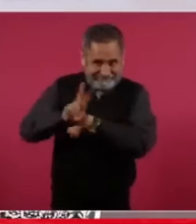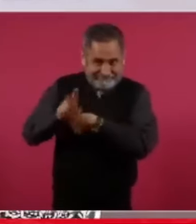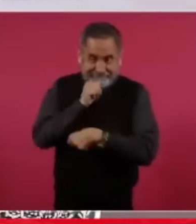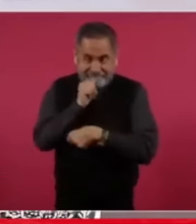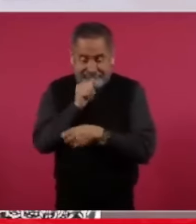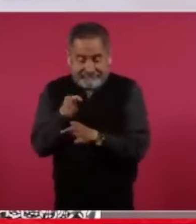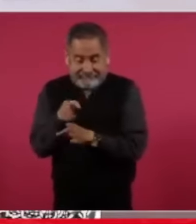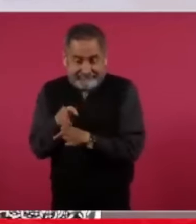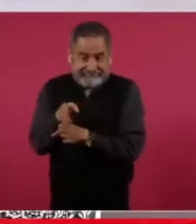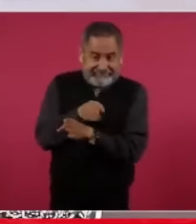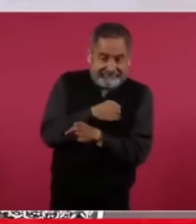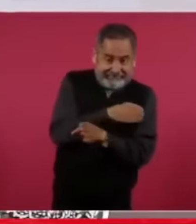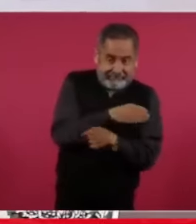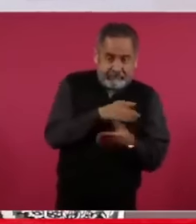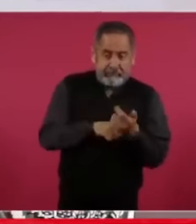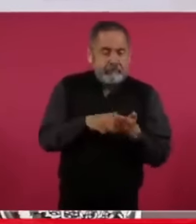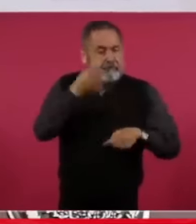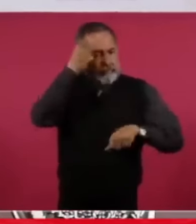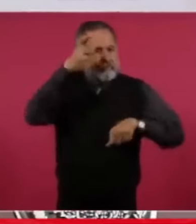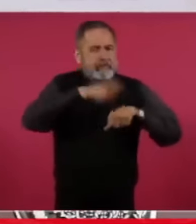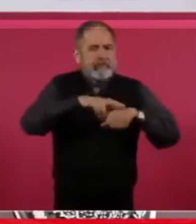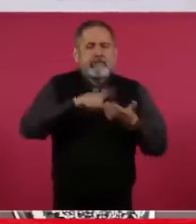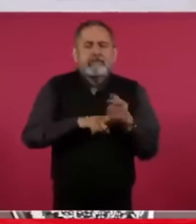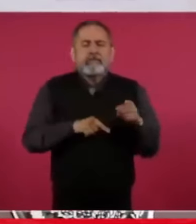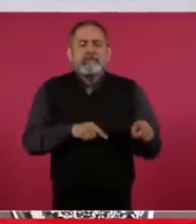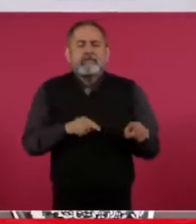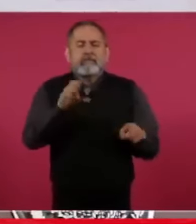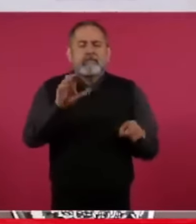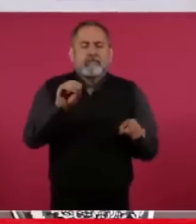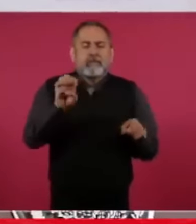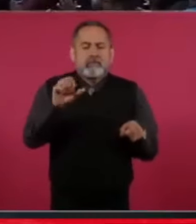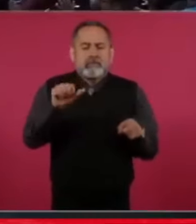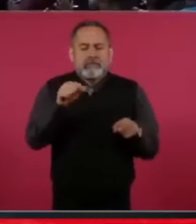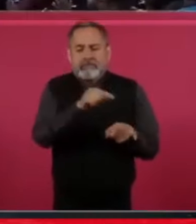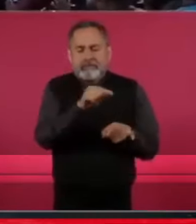el director de la OEA,